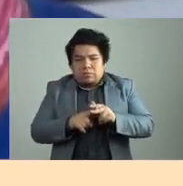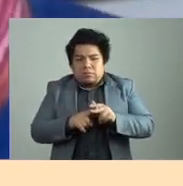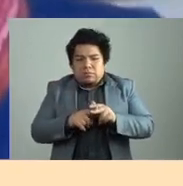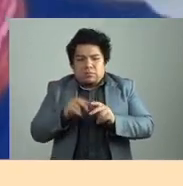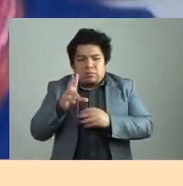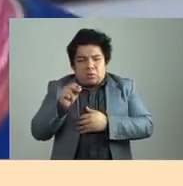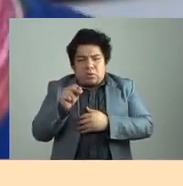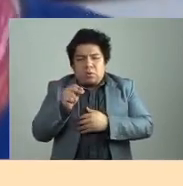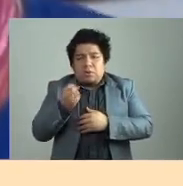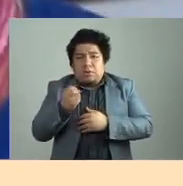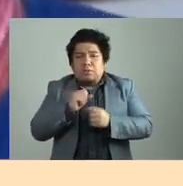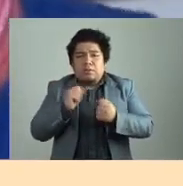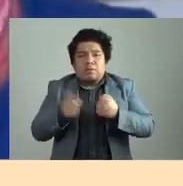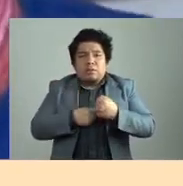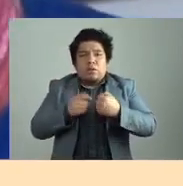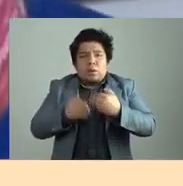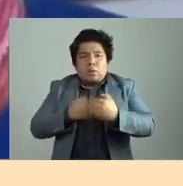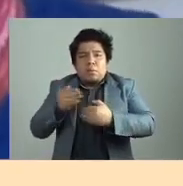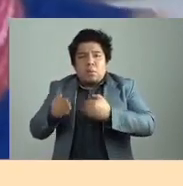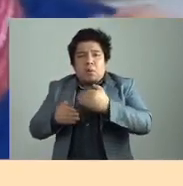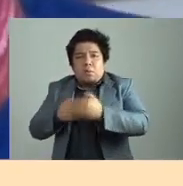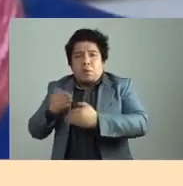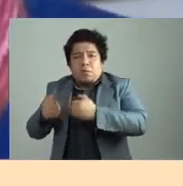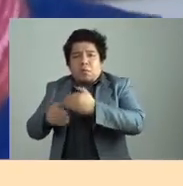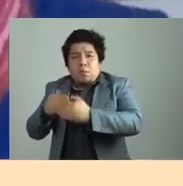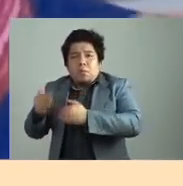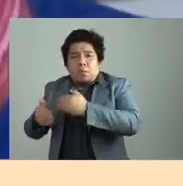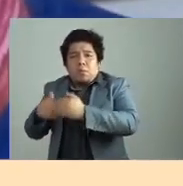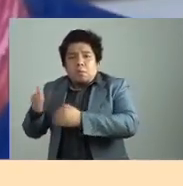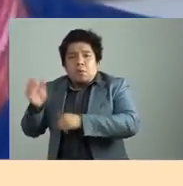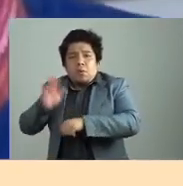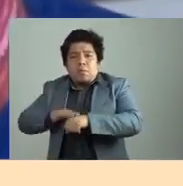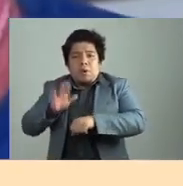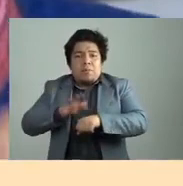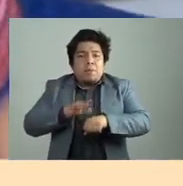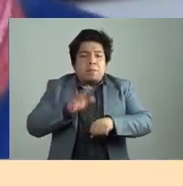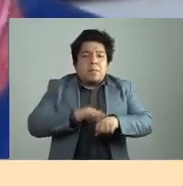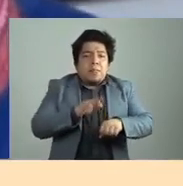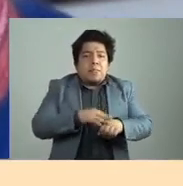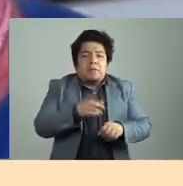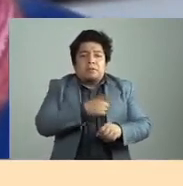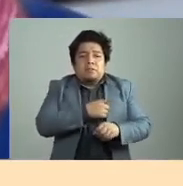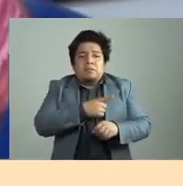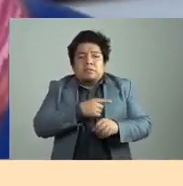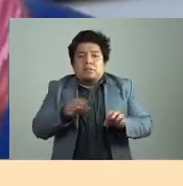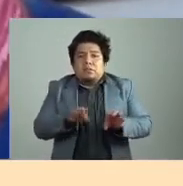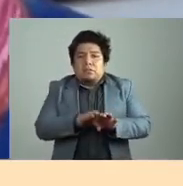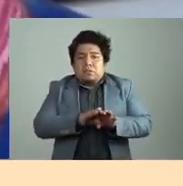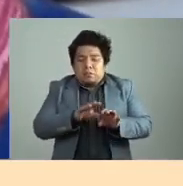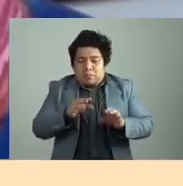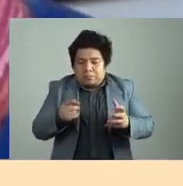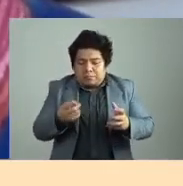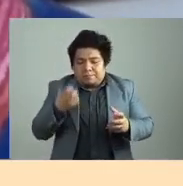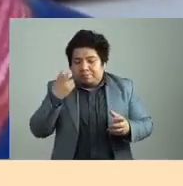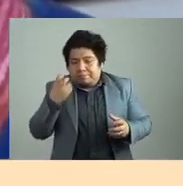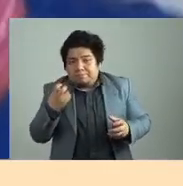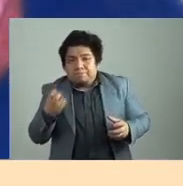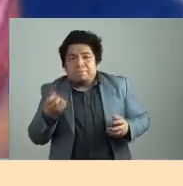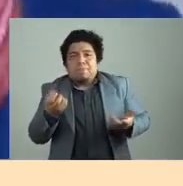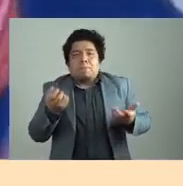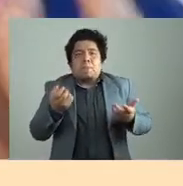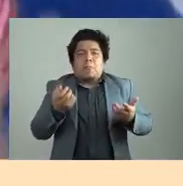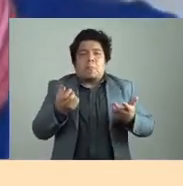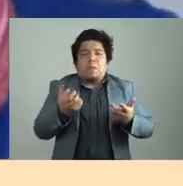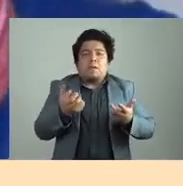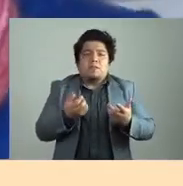sobre todo como respuesta al momento fundamental de crisis del capital la